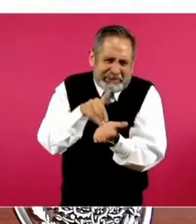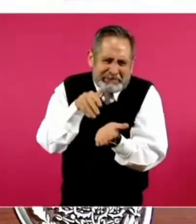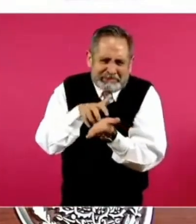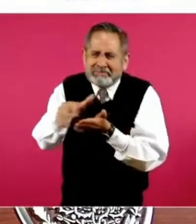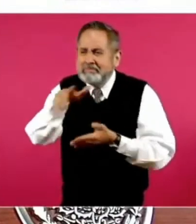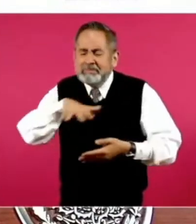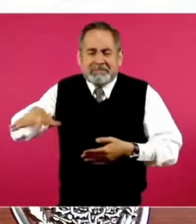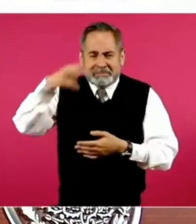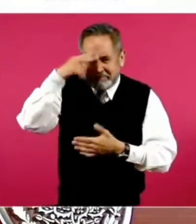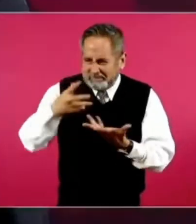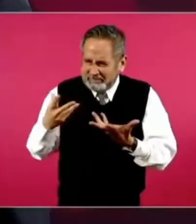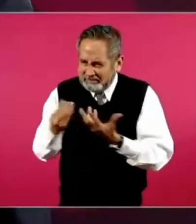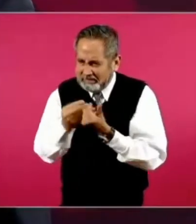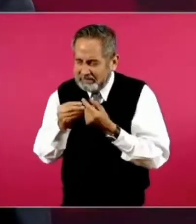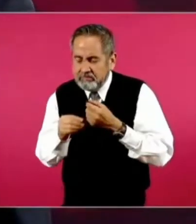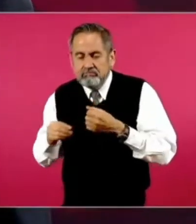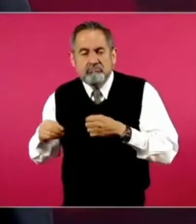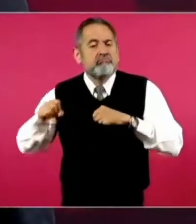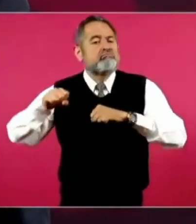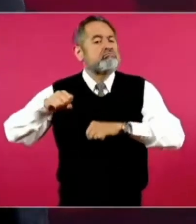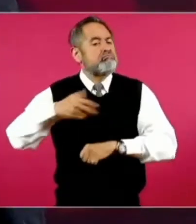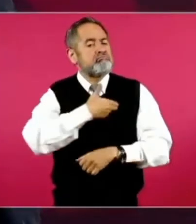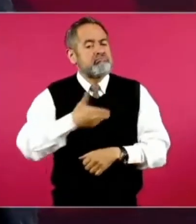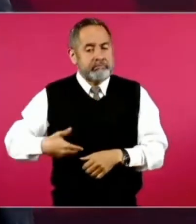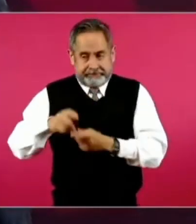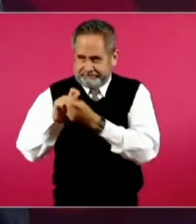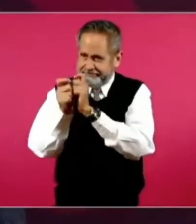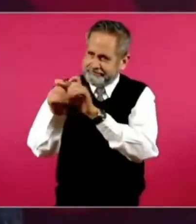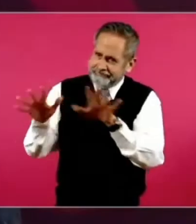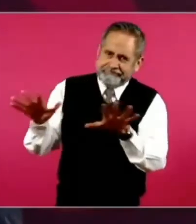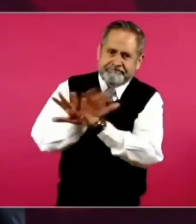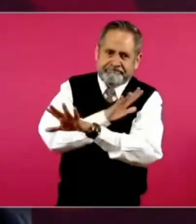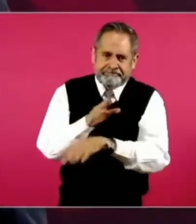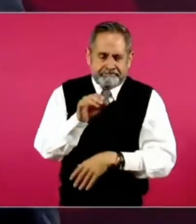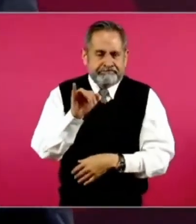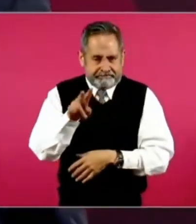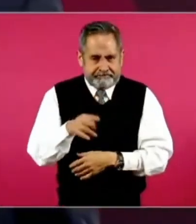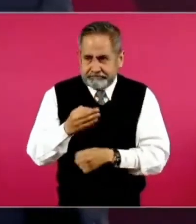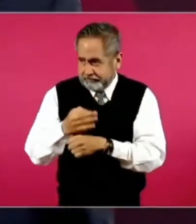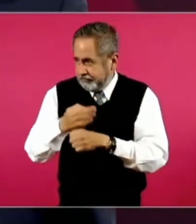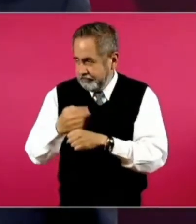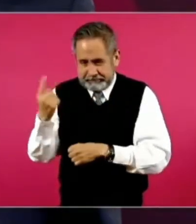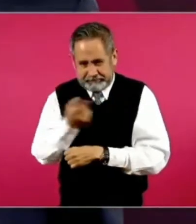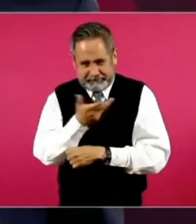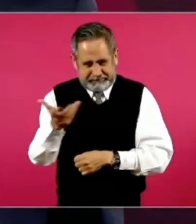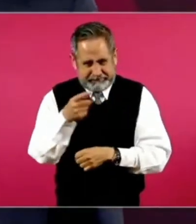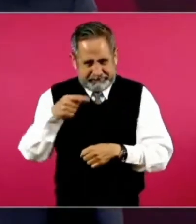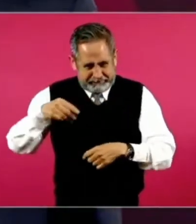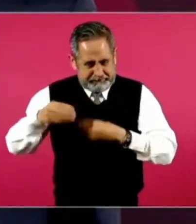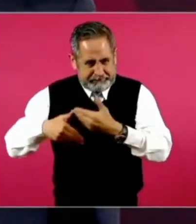mexicanos, con esta transformación que se está llevando a cabo,